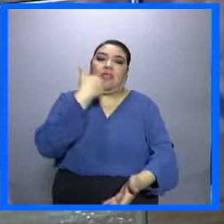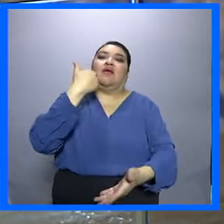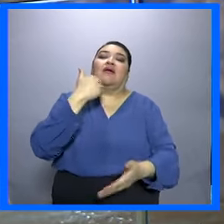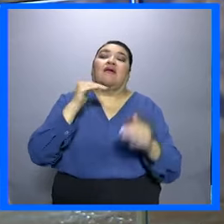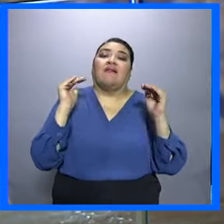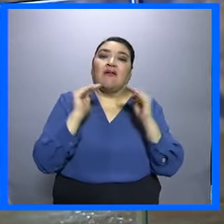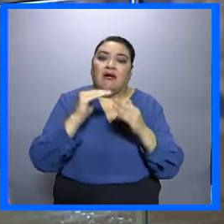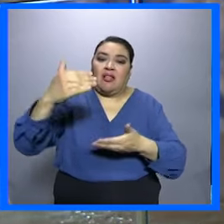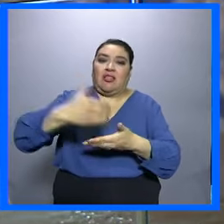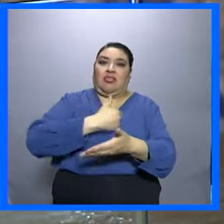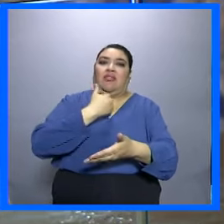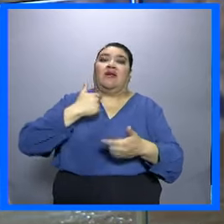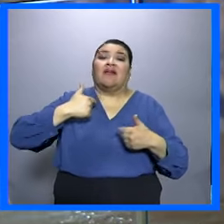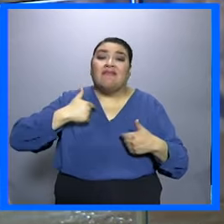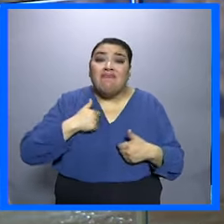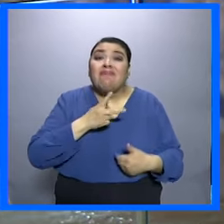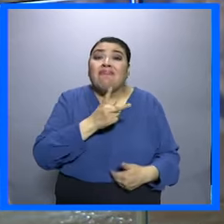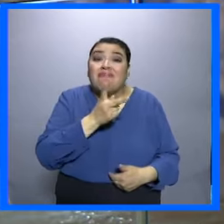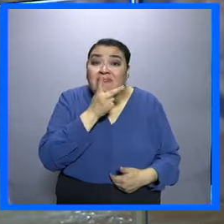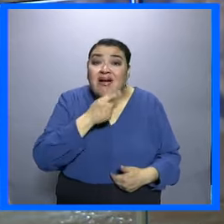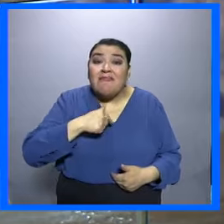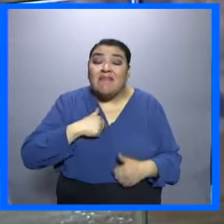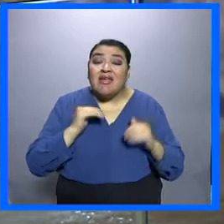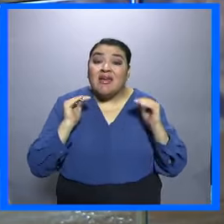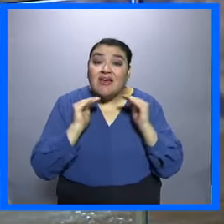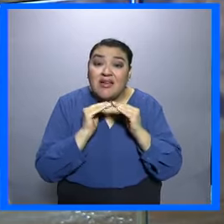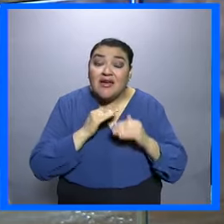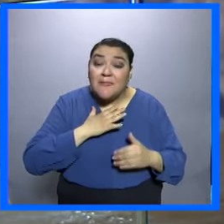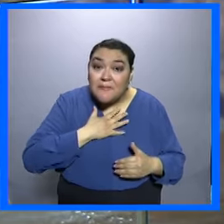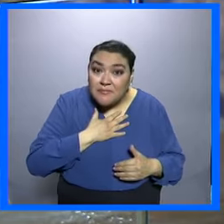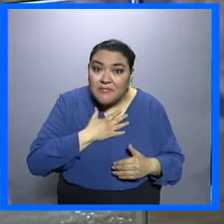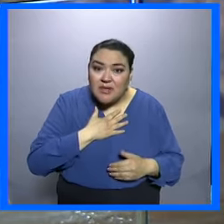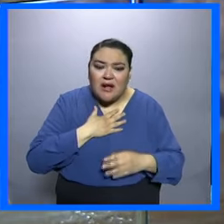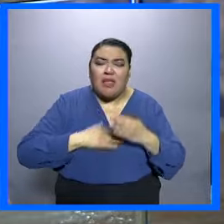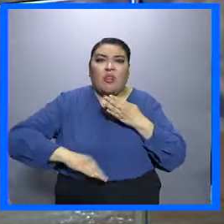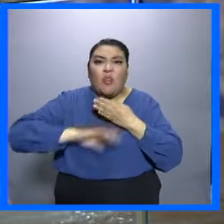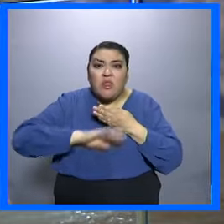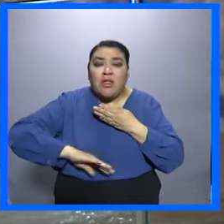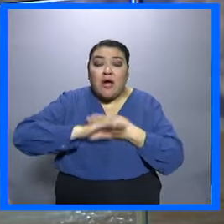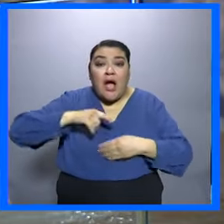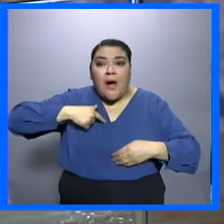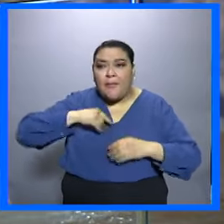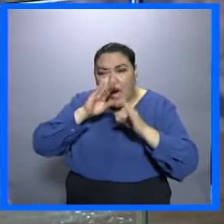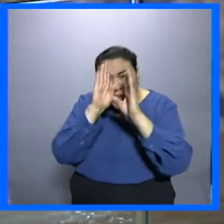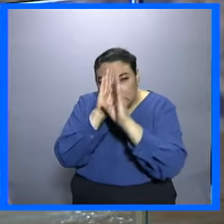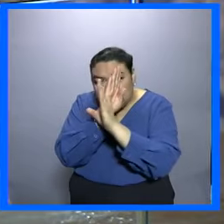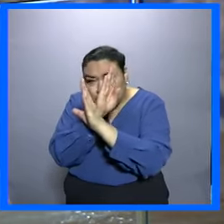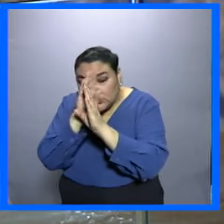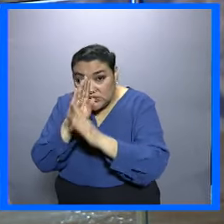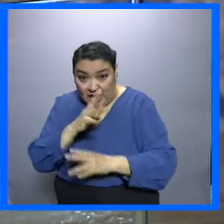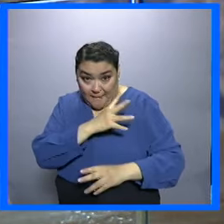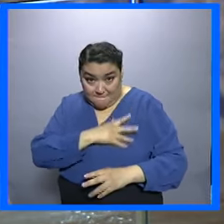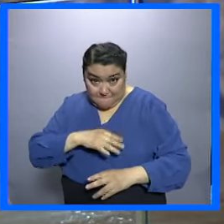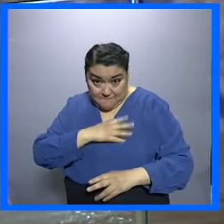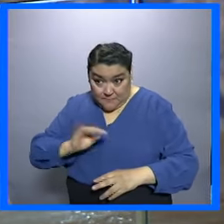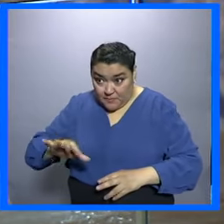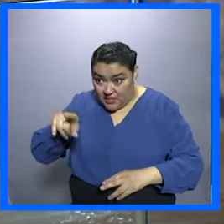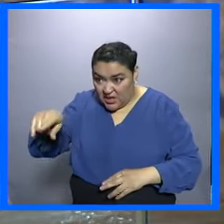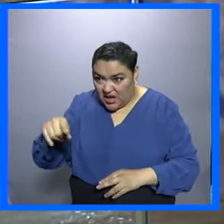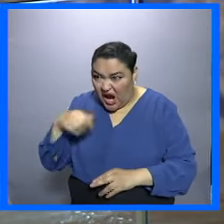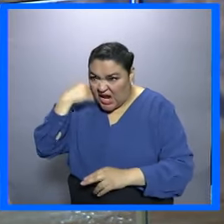casa, en casa de mi papá, y me empezaron a seguir. Fueron a la escuela de mis hijas, las intentaron